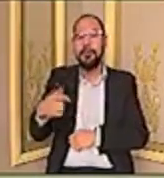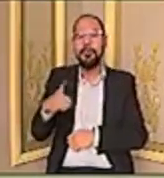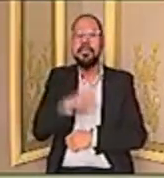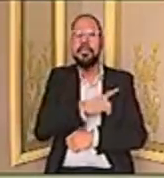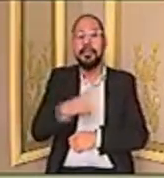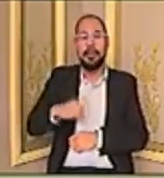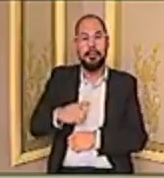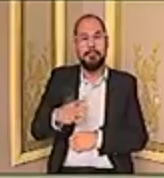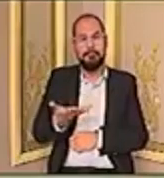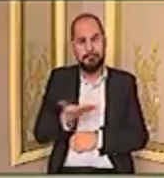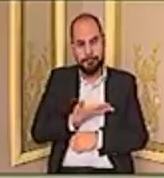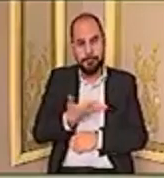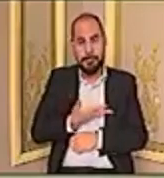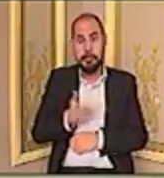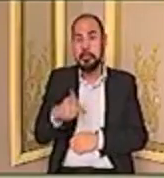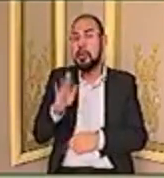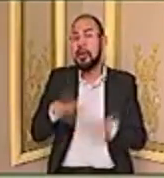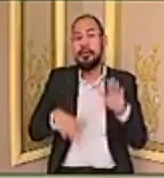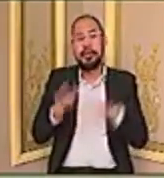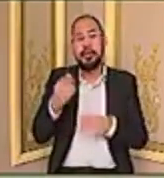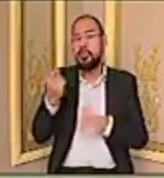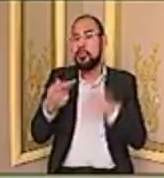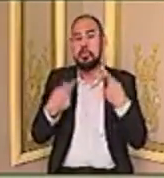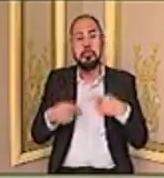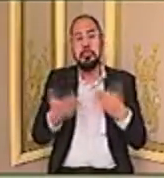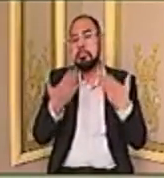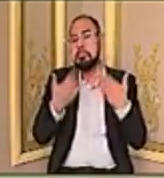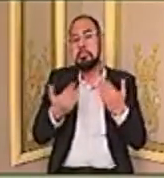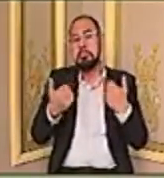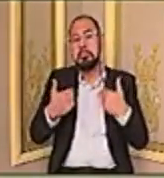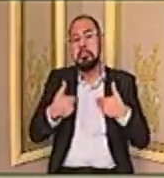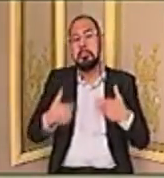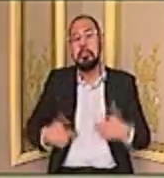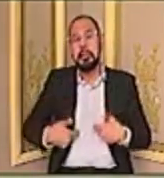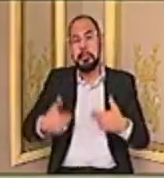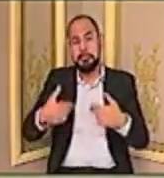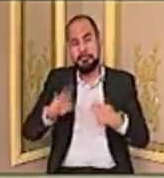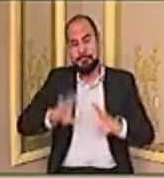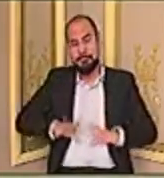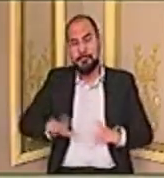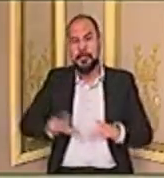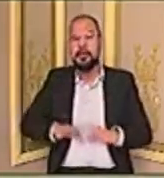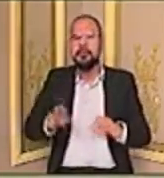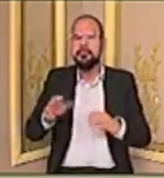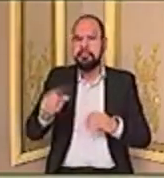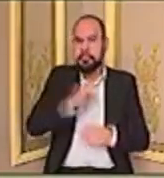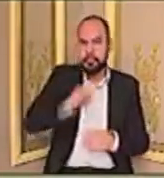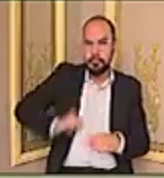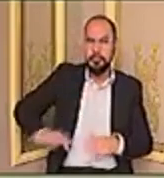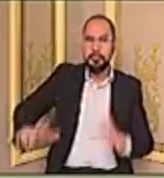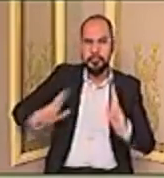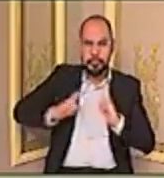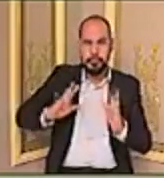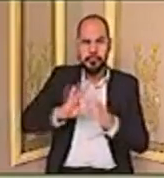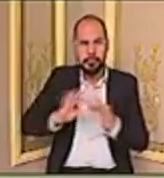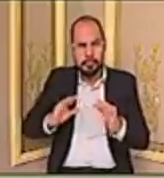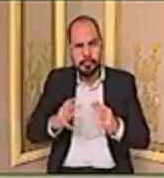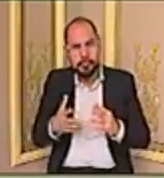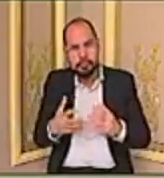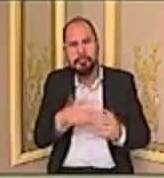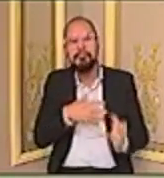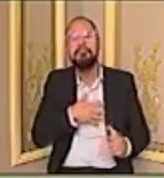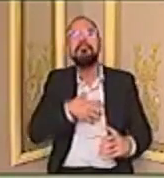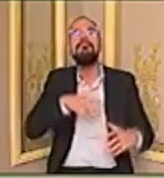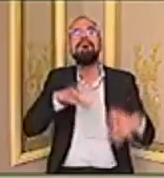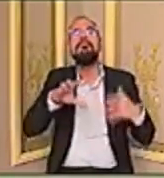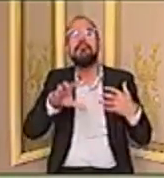que en la realidad poco florecen en algunas personas. Al hablar de superhéroes, podemos hablar de empatía, como la